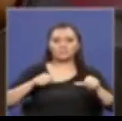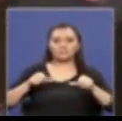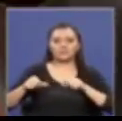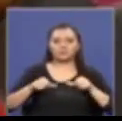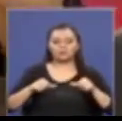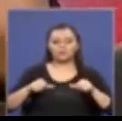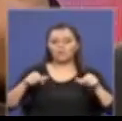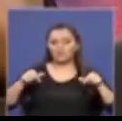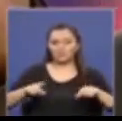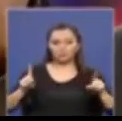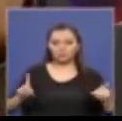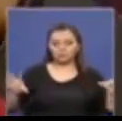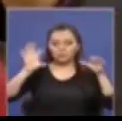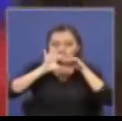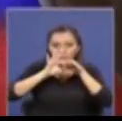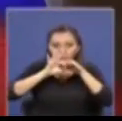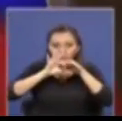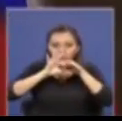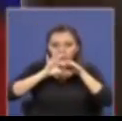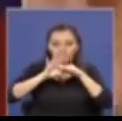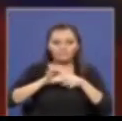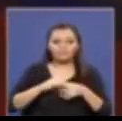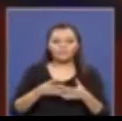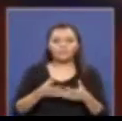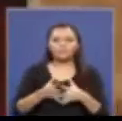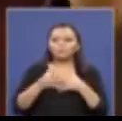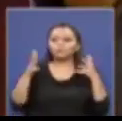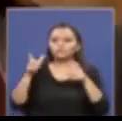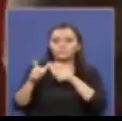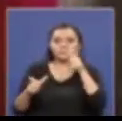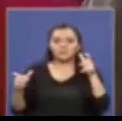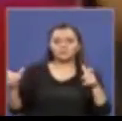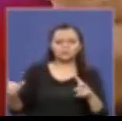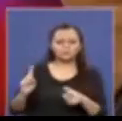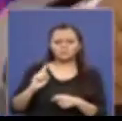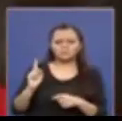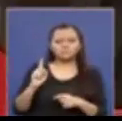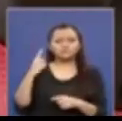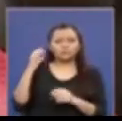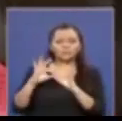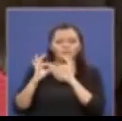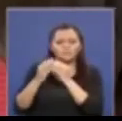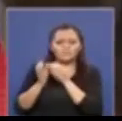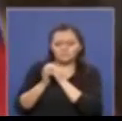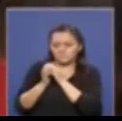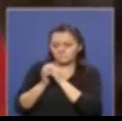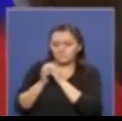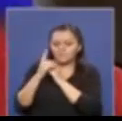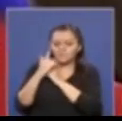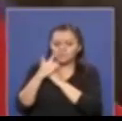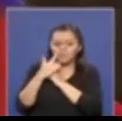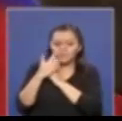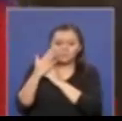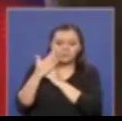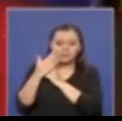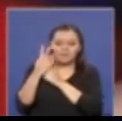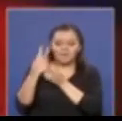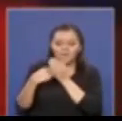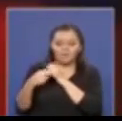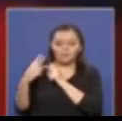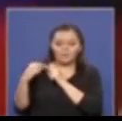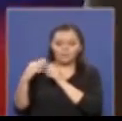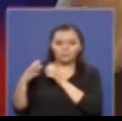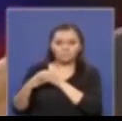no, aquí es toda una argolla. No es que hay miles de accionistas de una empresa y el papá, la mamá, el hijo, el